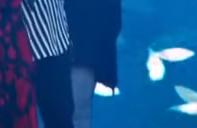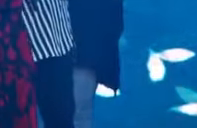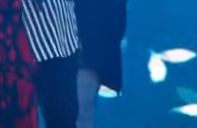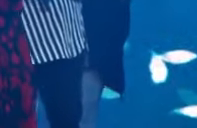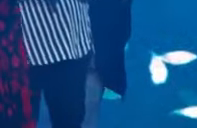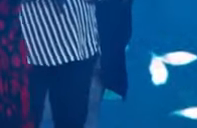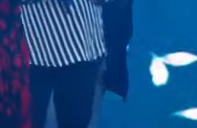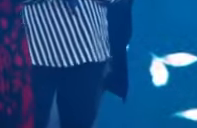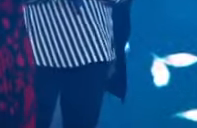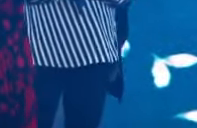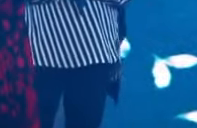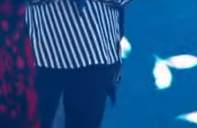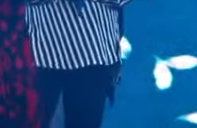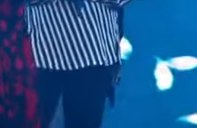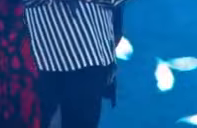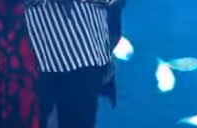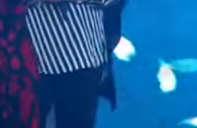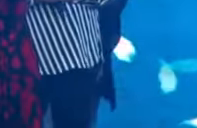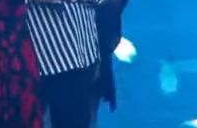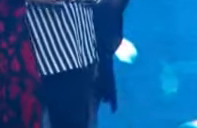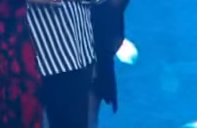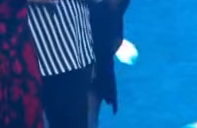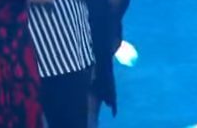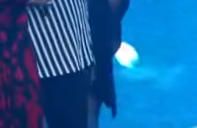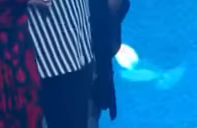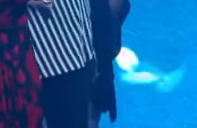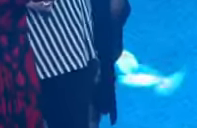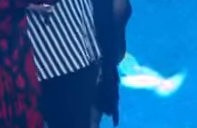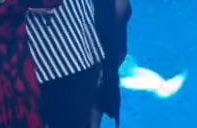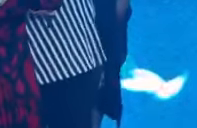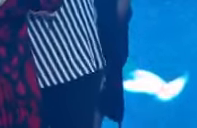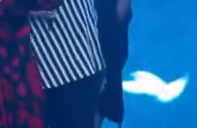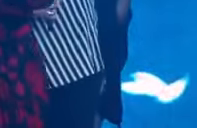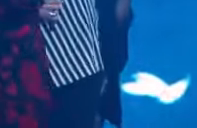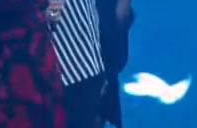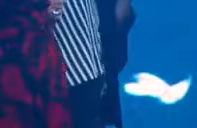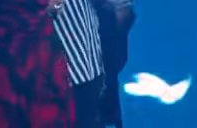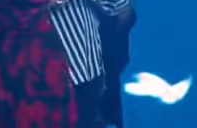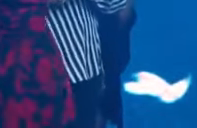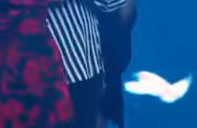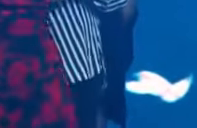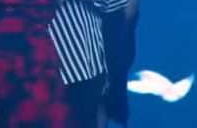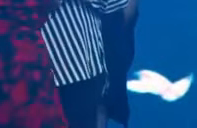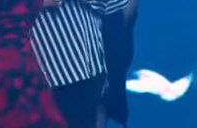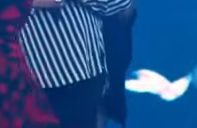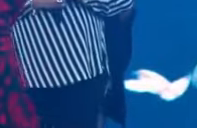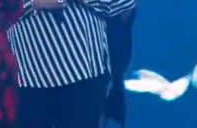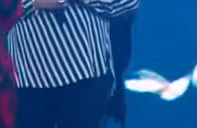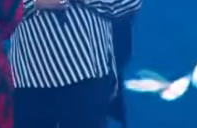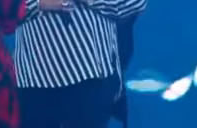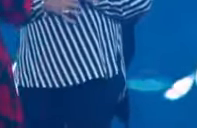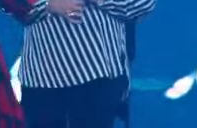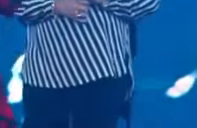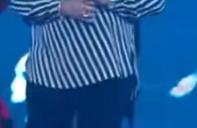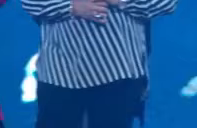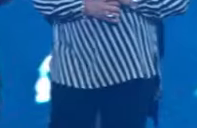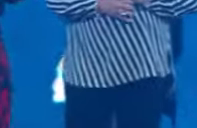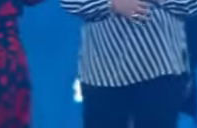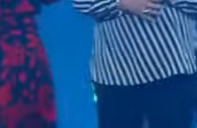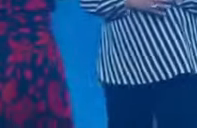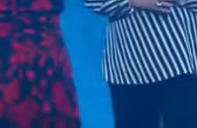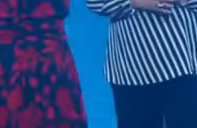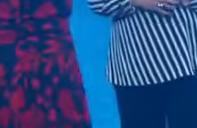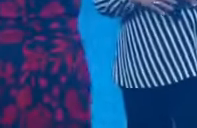iba a producir. Extienda la suya, porque nada hay imposible para Dios.